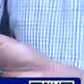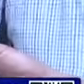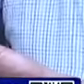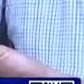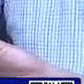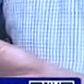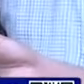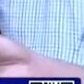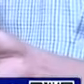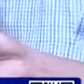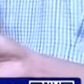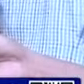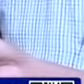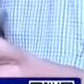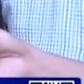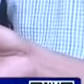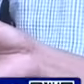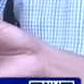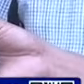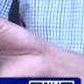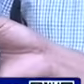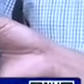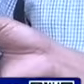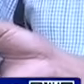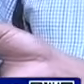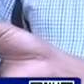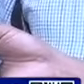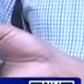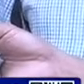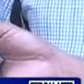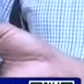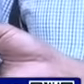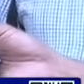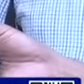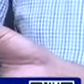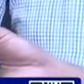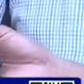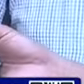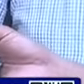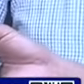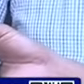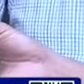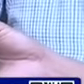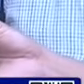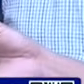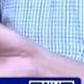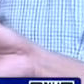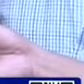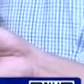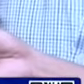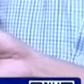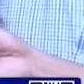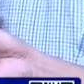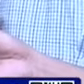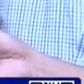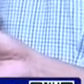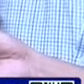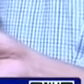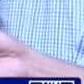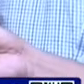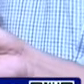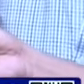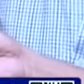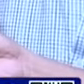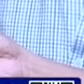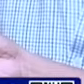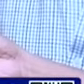a la policía? ¿Han obtenido justicia? No, ninguna, ninguna. No, se miran y